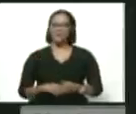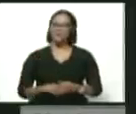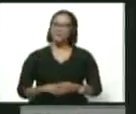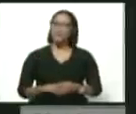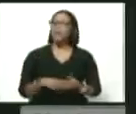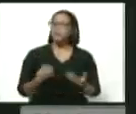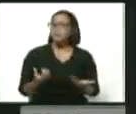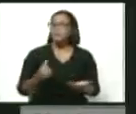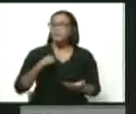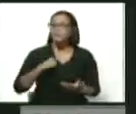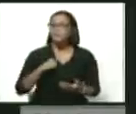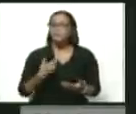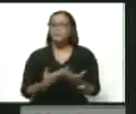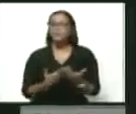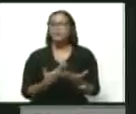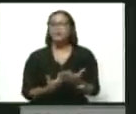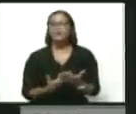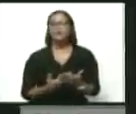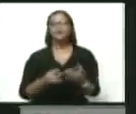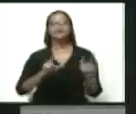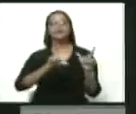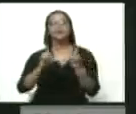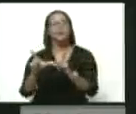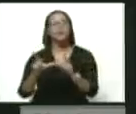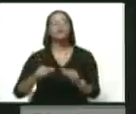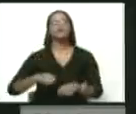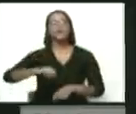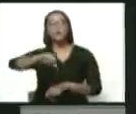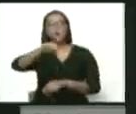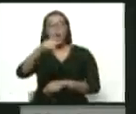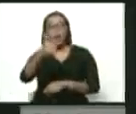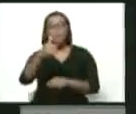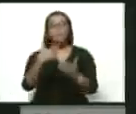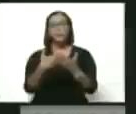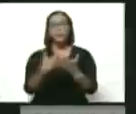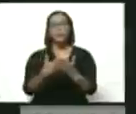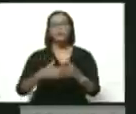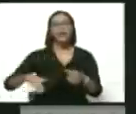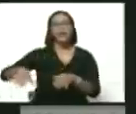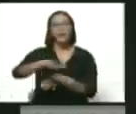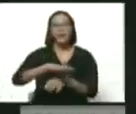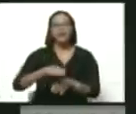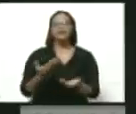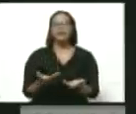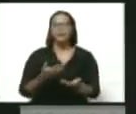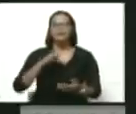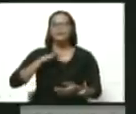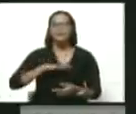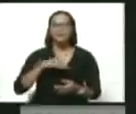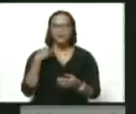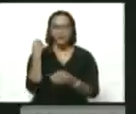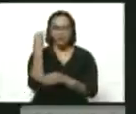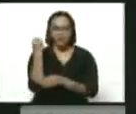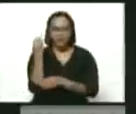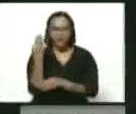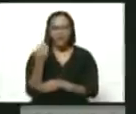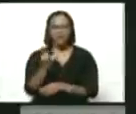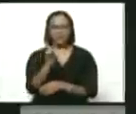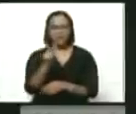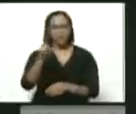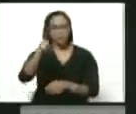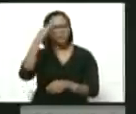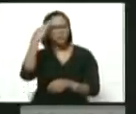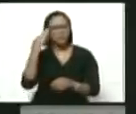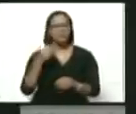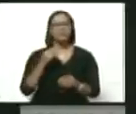Son propuestas que van a estar enmarcadas y hay una gran propuesta general, presidente, que es el Congreso. Usted sabe que el Congreso del Partido nosotros lo